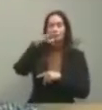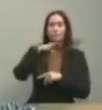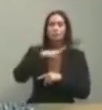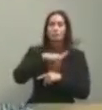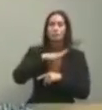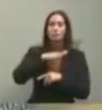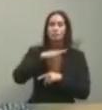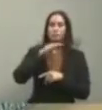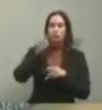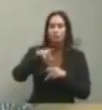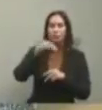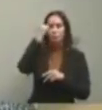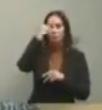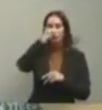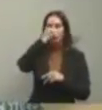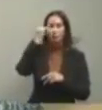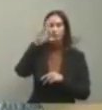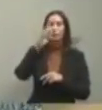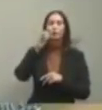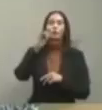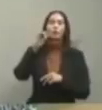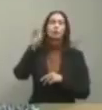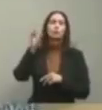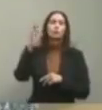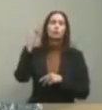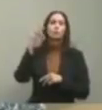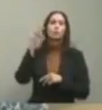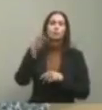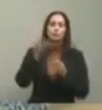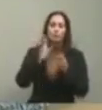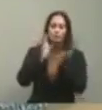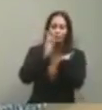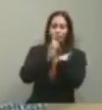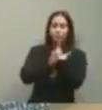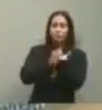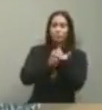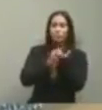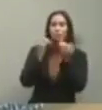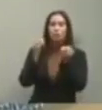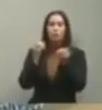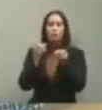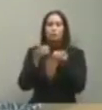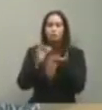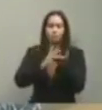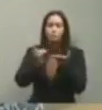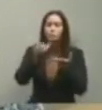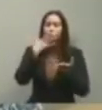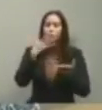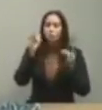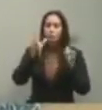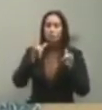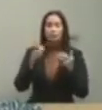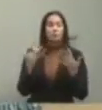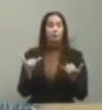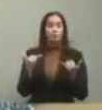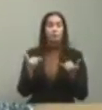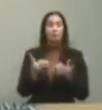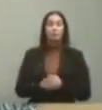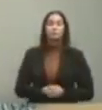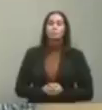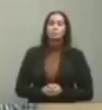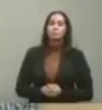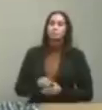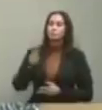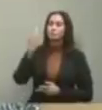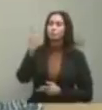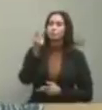y ciudadano italiano positivo a kobe 19 a nivel médico cuál es el tratamiento que se le está dando en la actualidad y